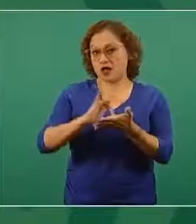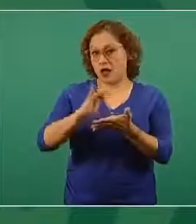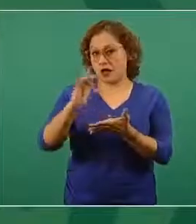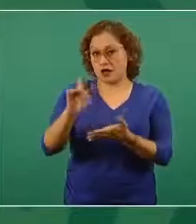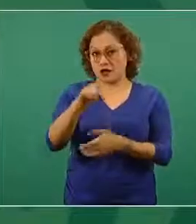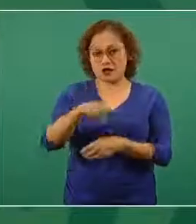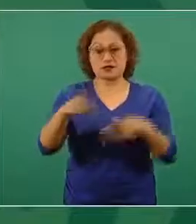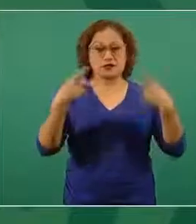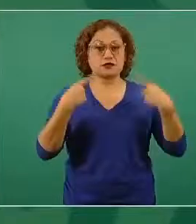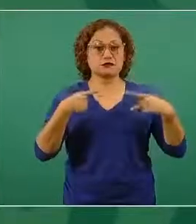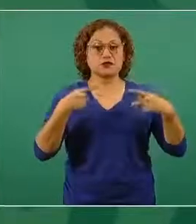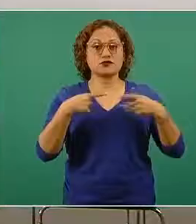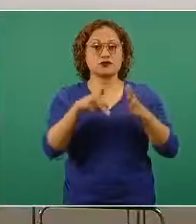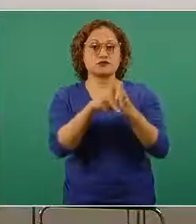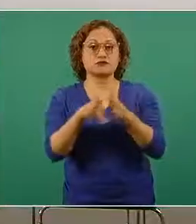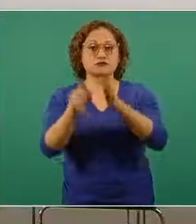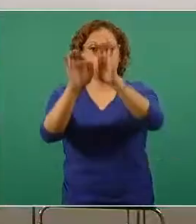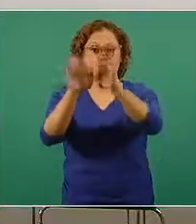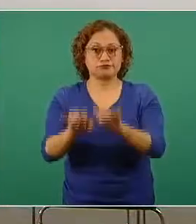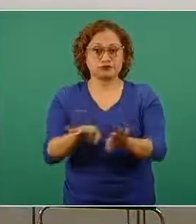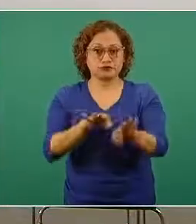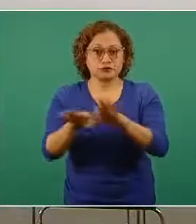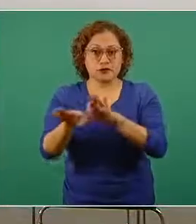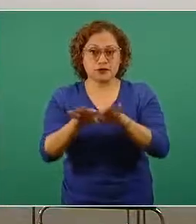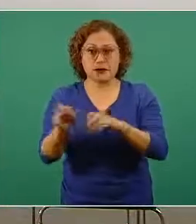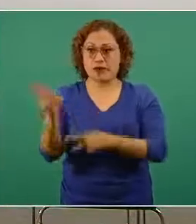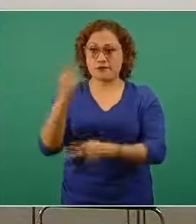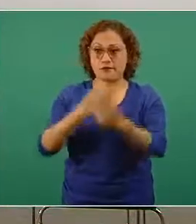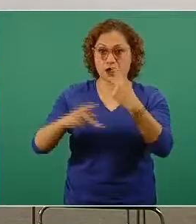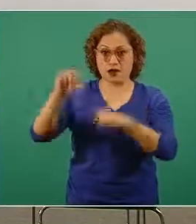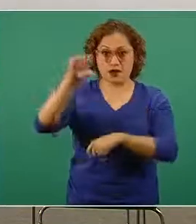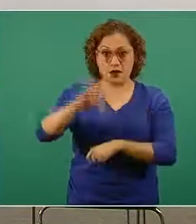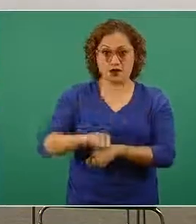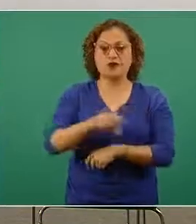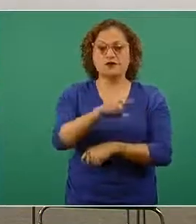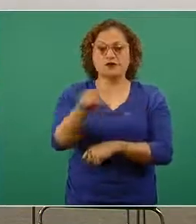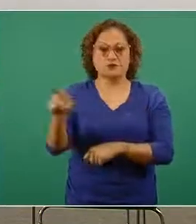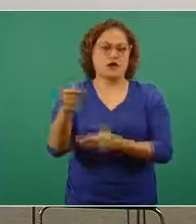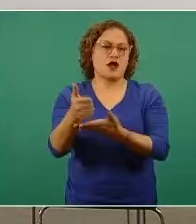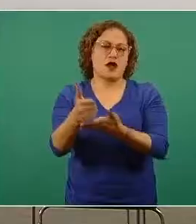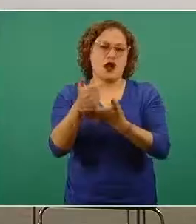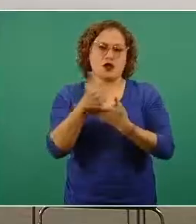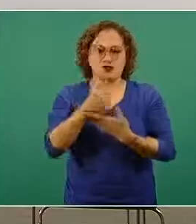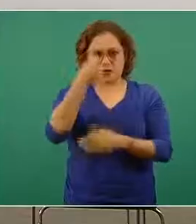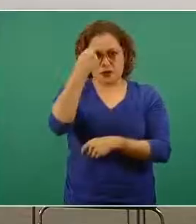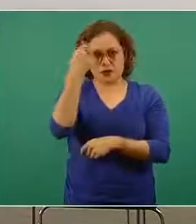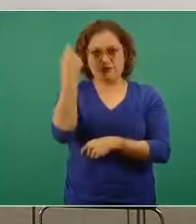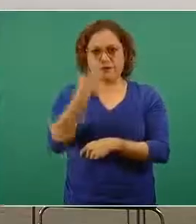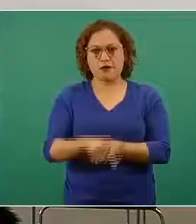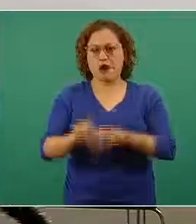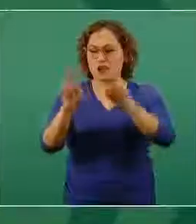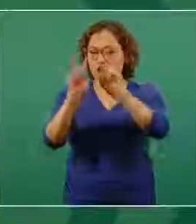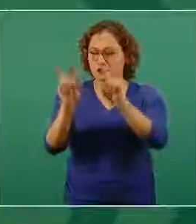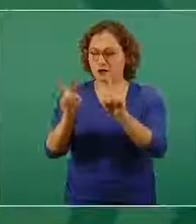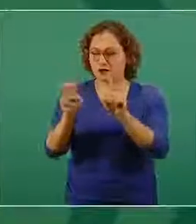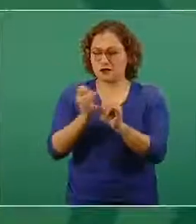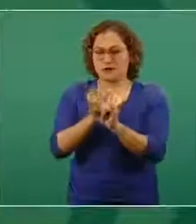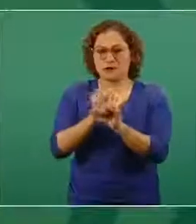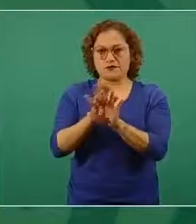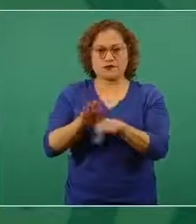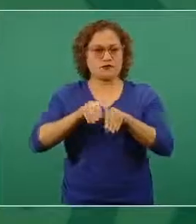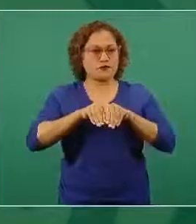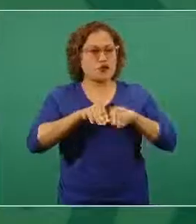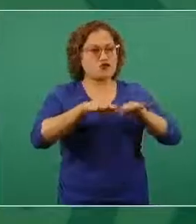comunicación presentes el día de hoy, quienes nos acompañan y nos ayudan a hacer la difusión y la